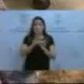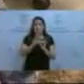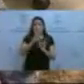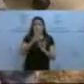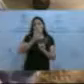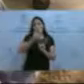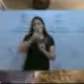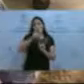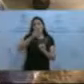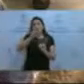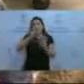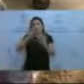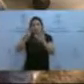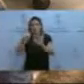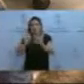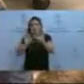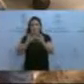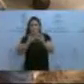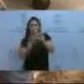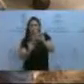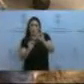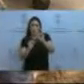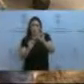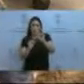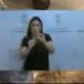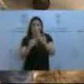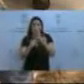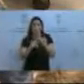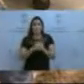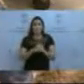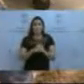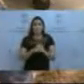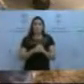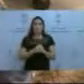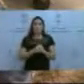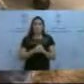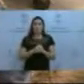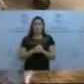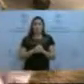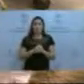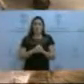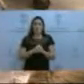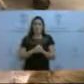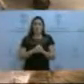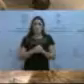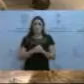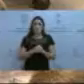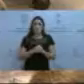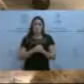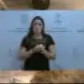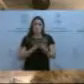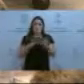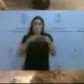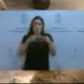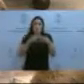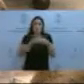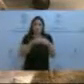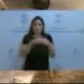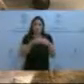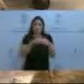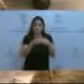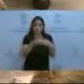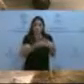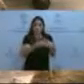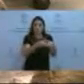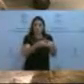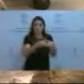del 4,38%, y que presenta, como digo, respecto del conjunto,